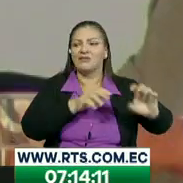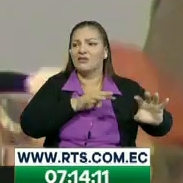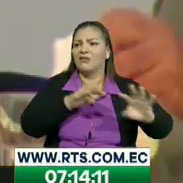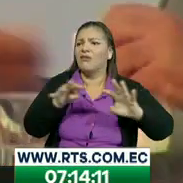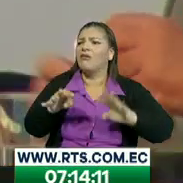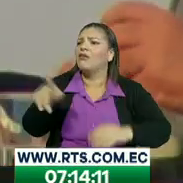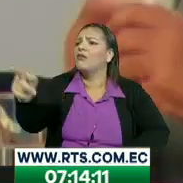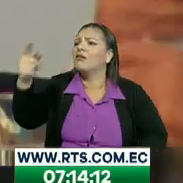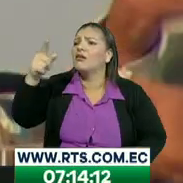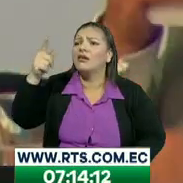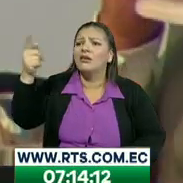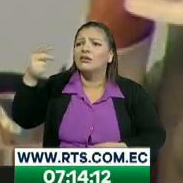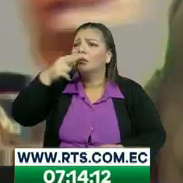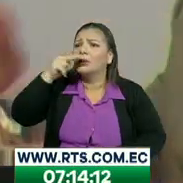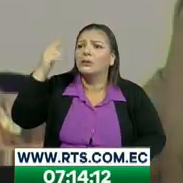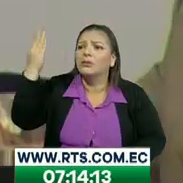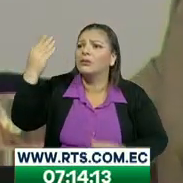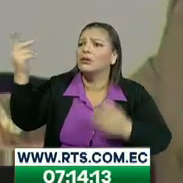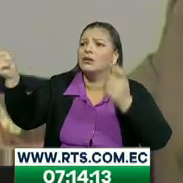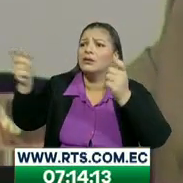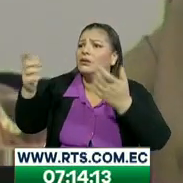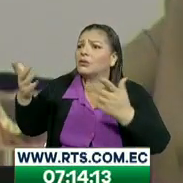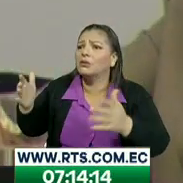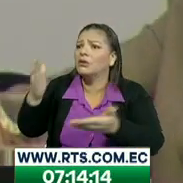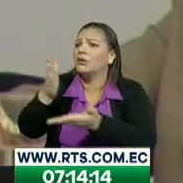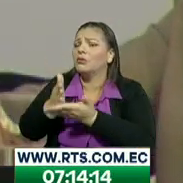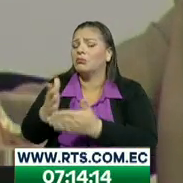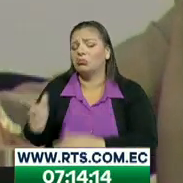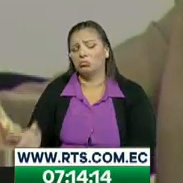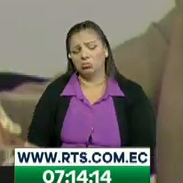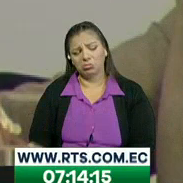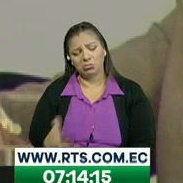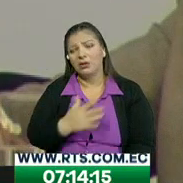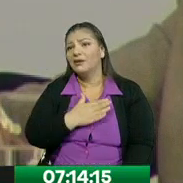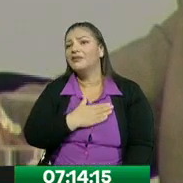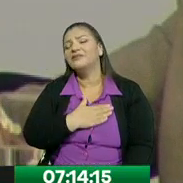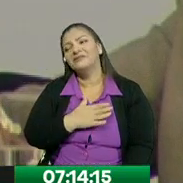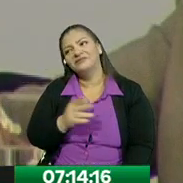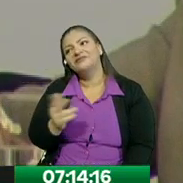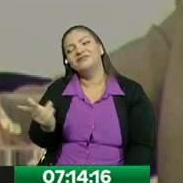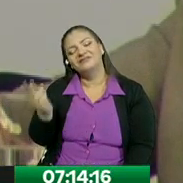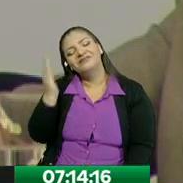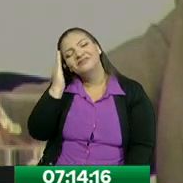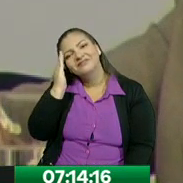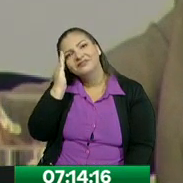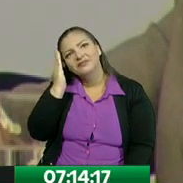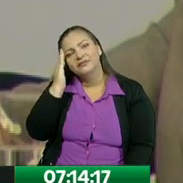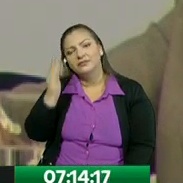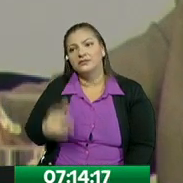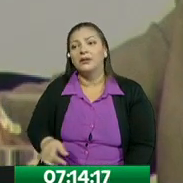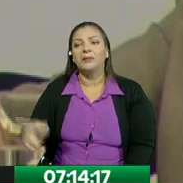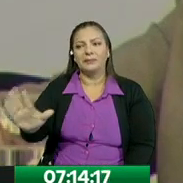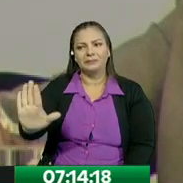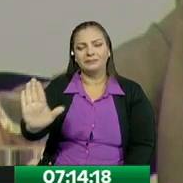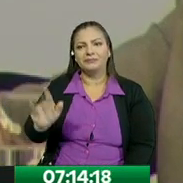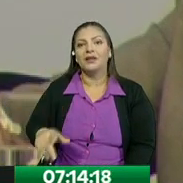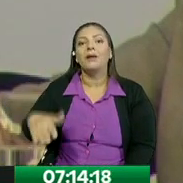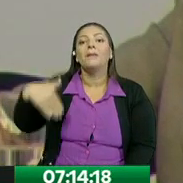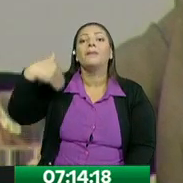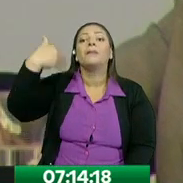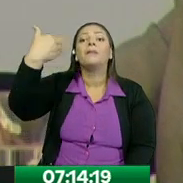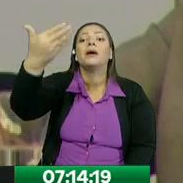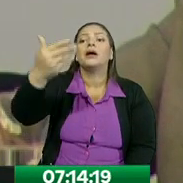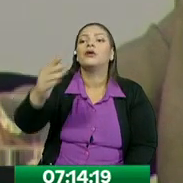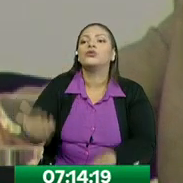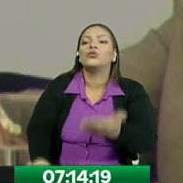porque estoy seguro que la próxima persona que ocupe la alcaldía sabrá seguir con esa tónica de